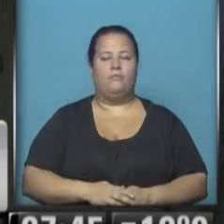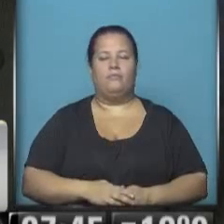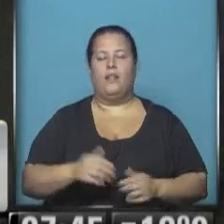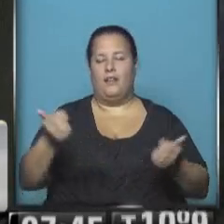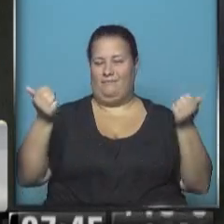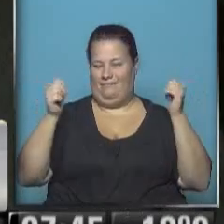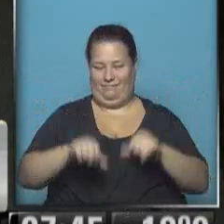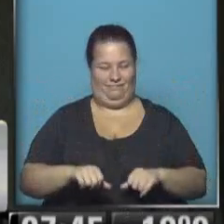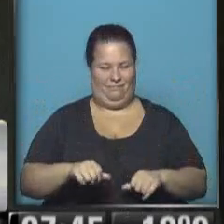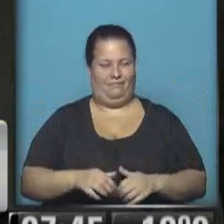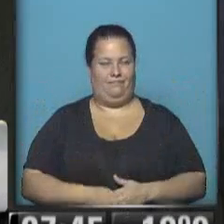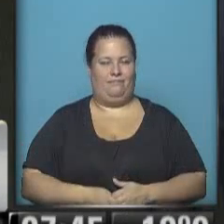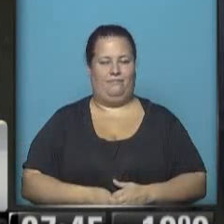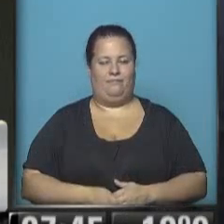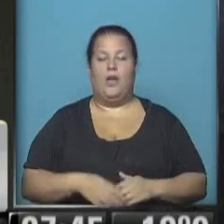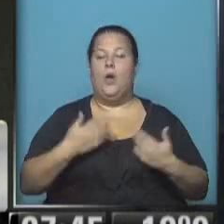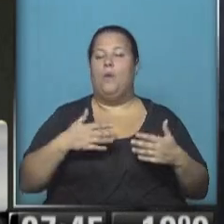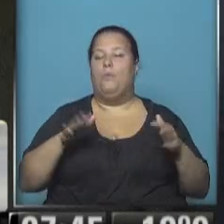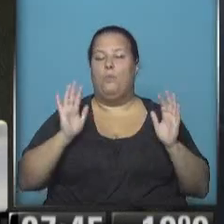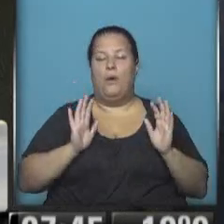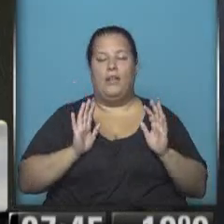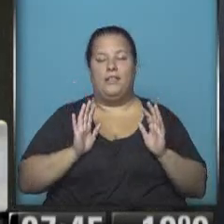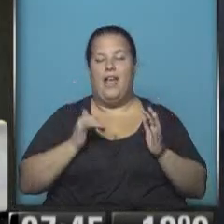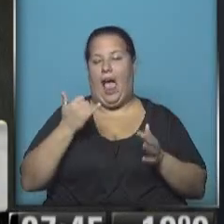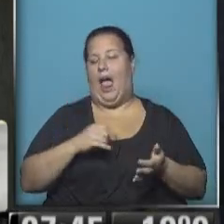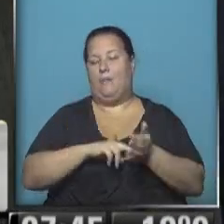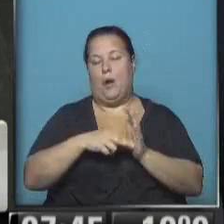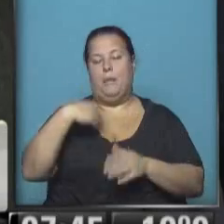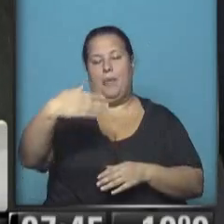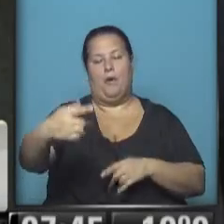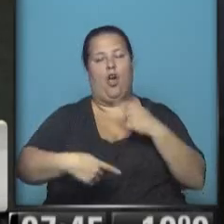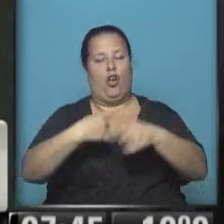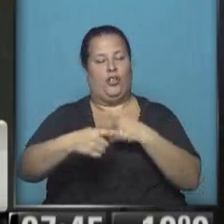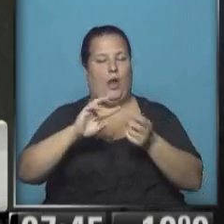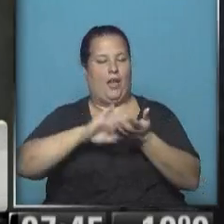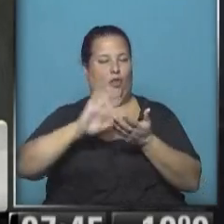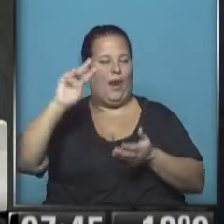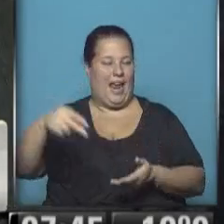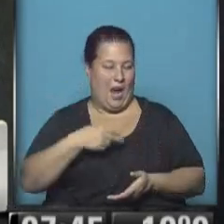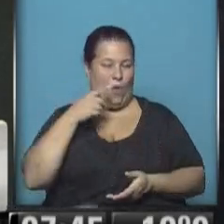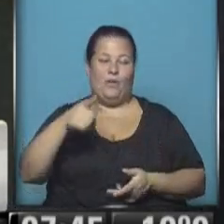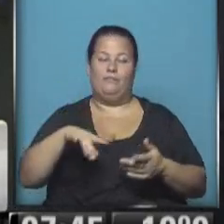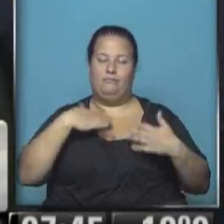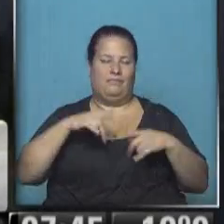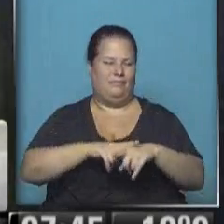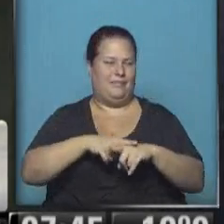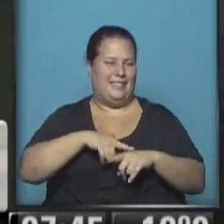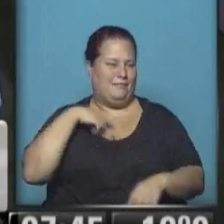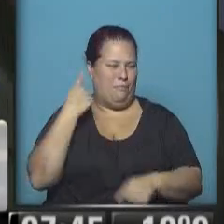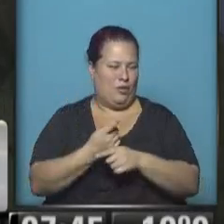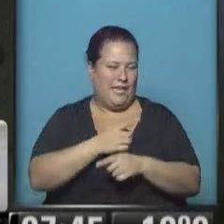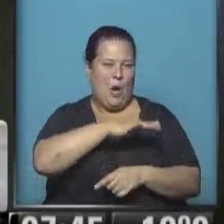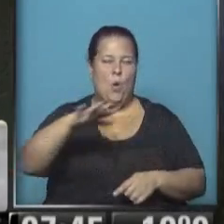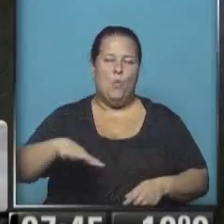default y probablemente tengan problemas para seguir en la zona euro y ese es un dilema imposible para poner a un